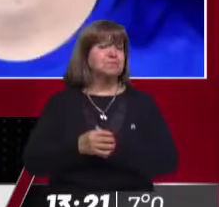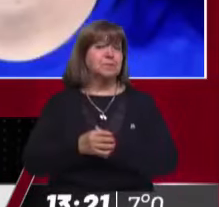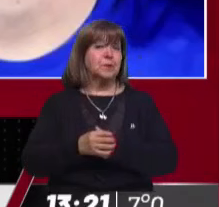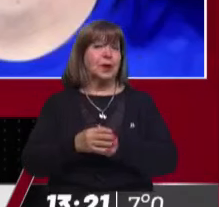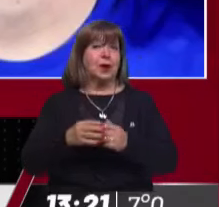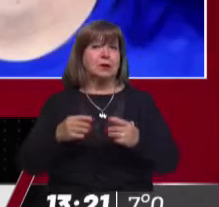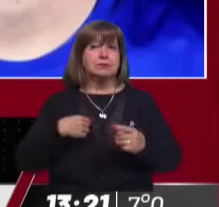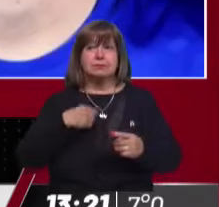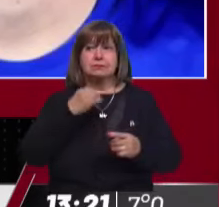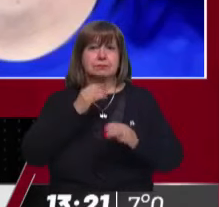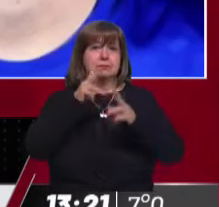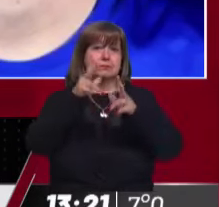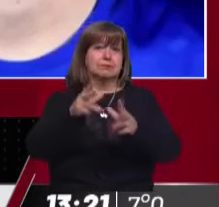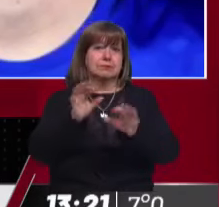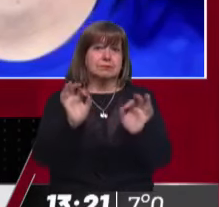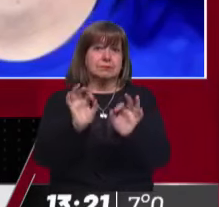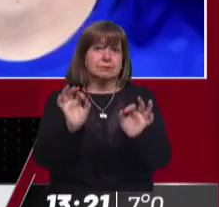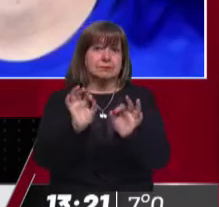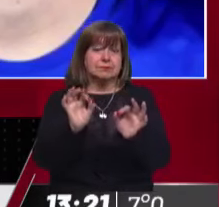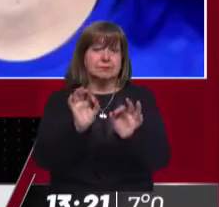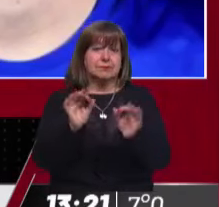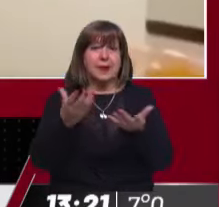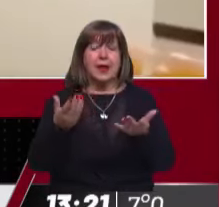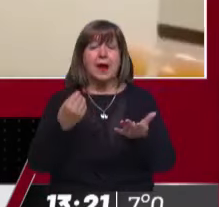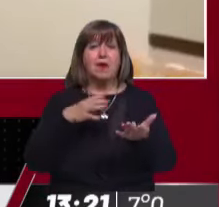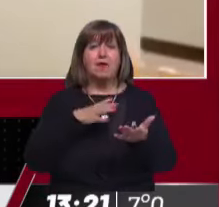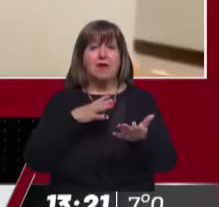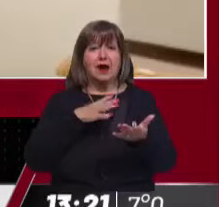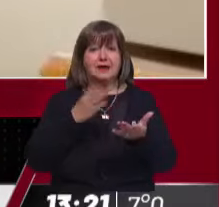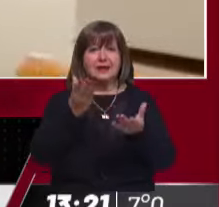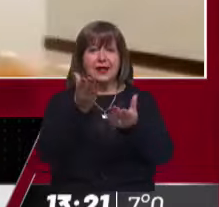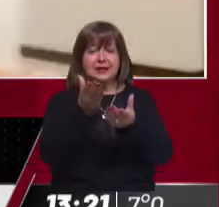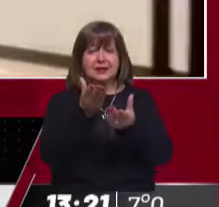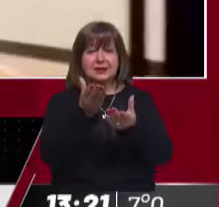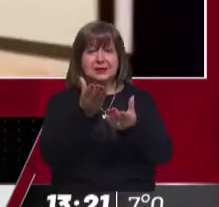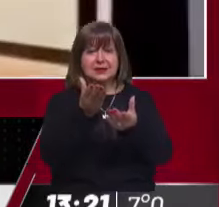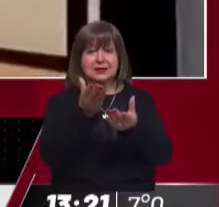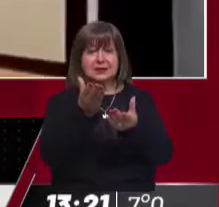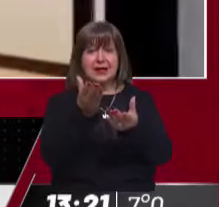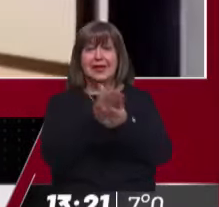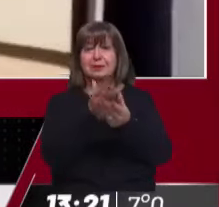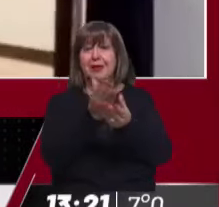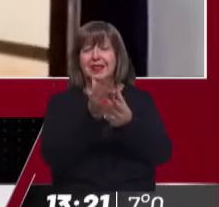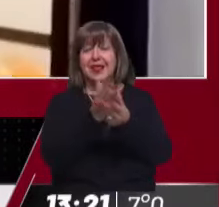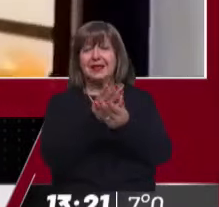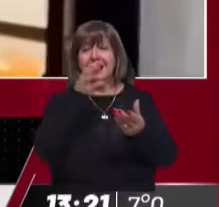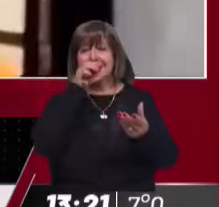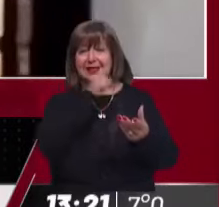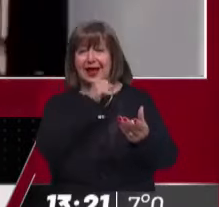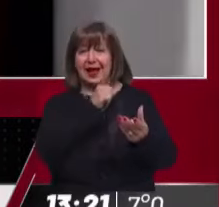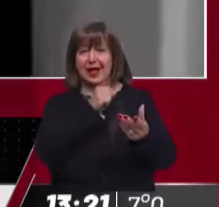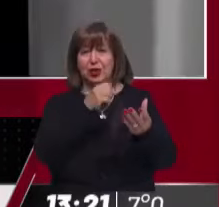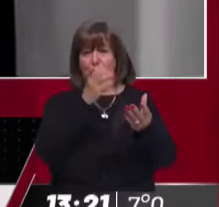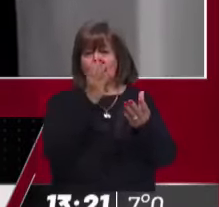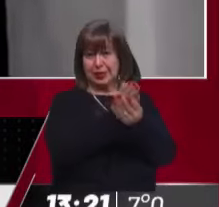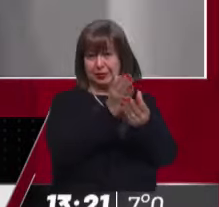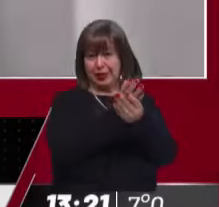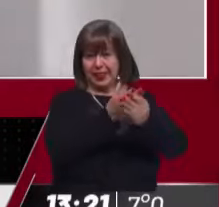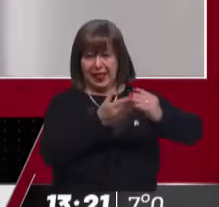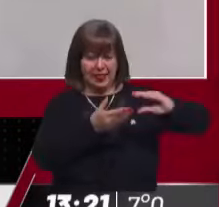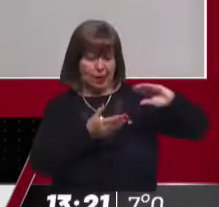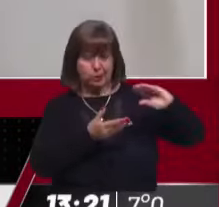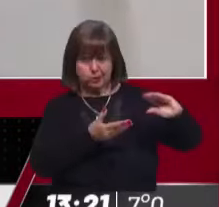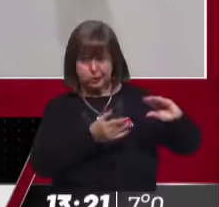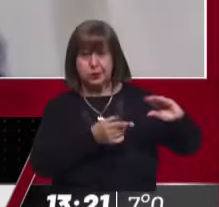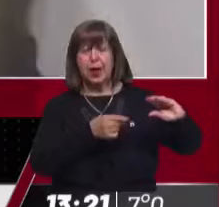Lamentablemente no puedo decir prácticamente nada porque la causa está con un secreto absoluto, en primer lugar